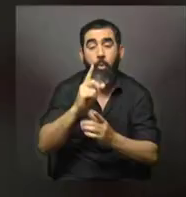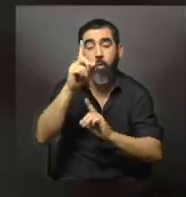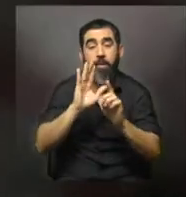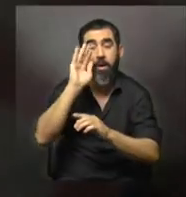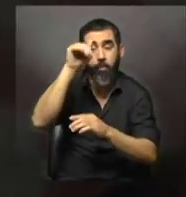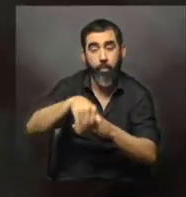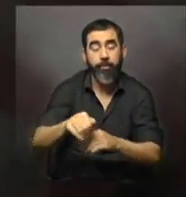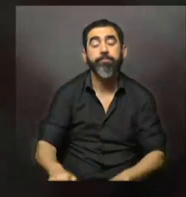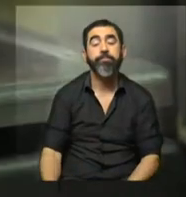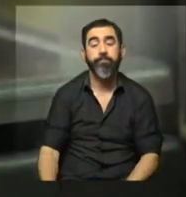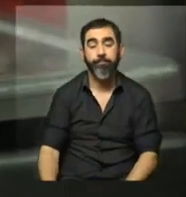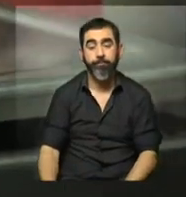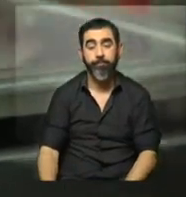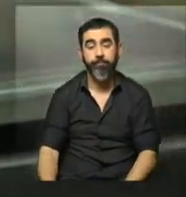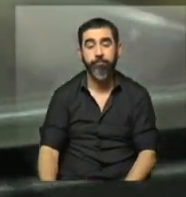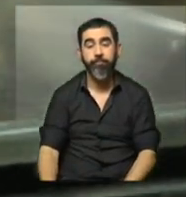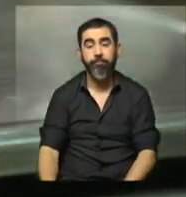República.